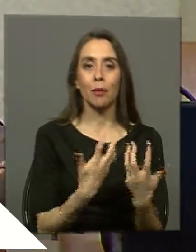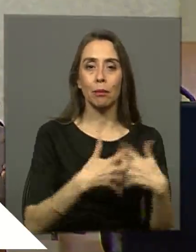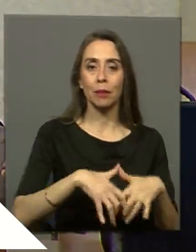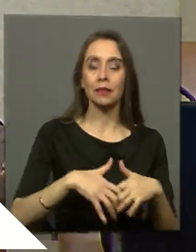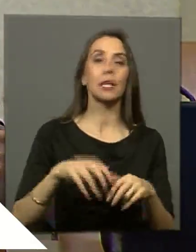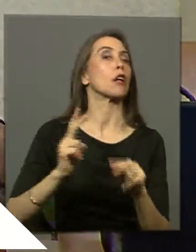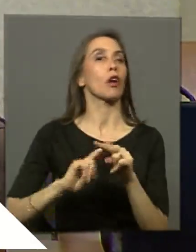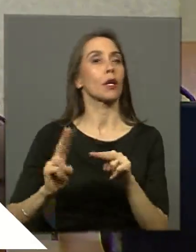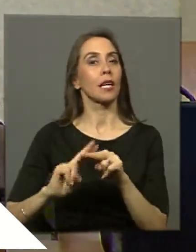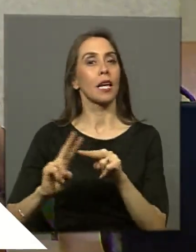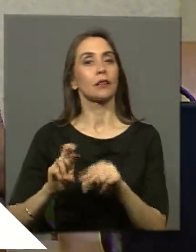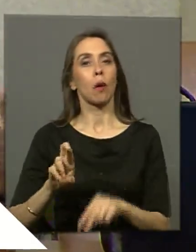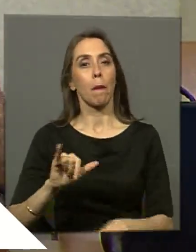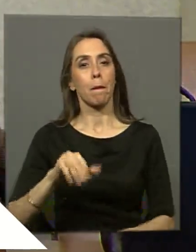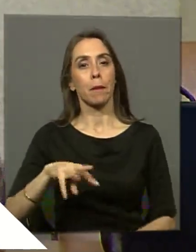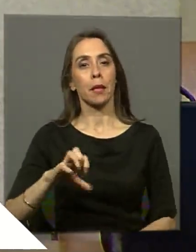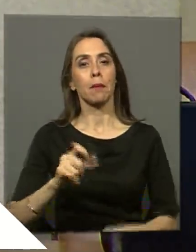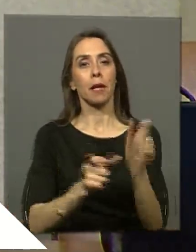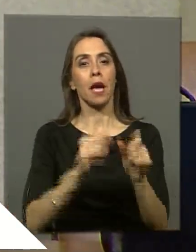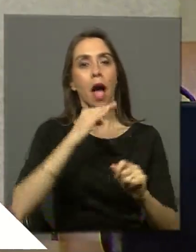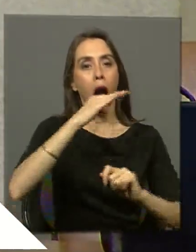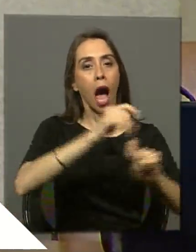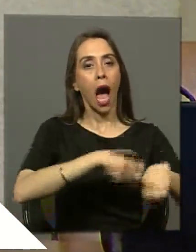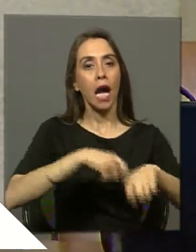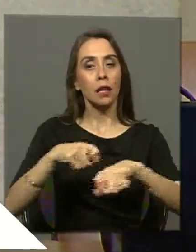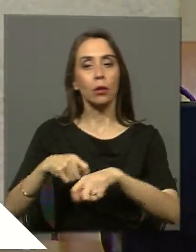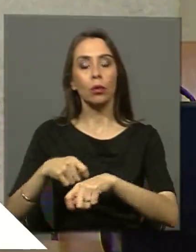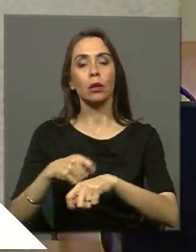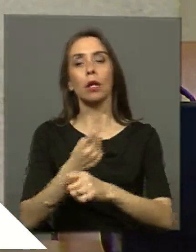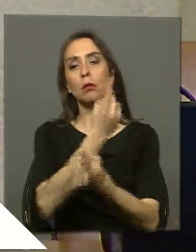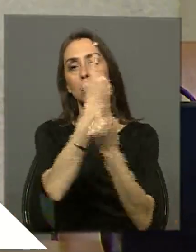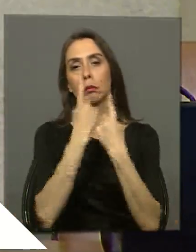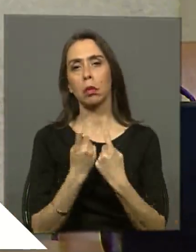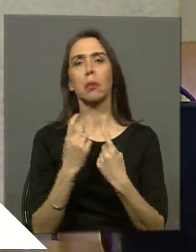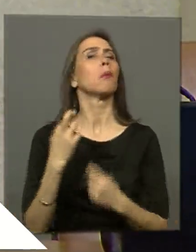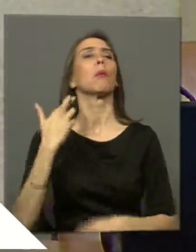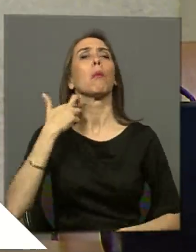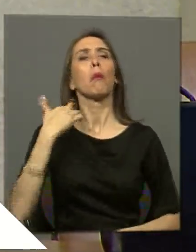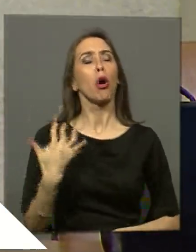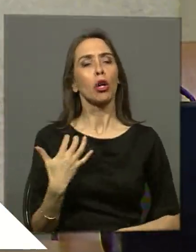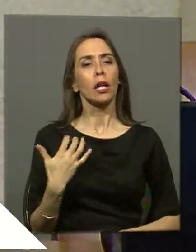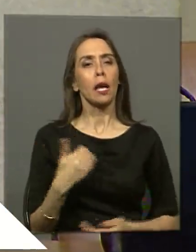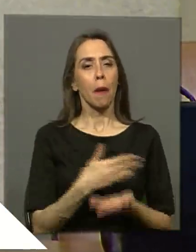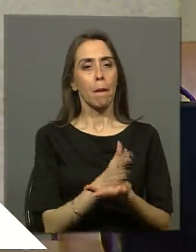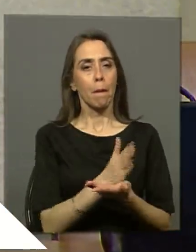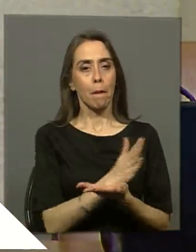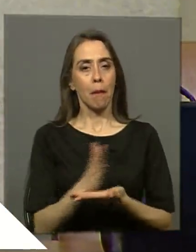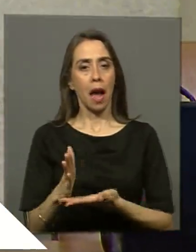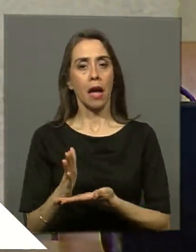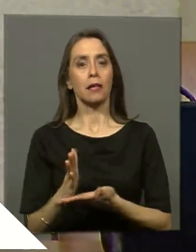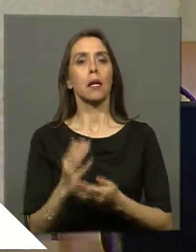nosotros estamos haciendo en los pymes en los agricultores entonces uno se plantea por qué una agenda de productividad solo con esto